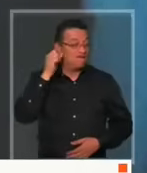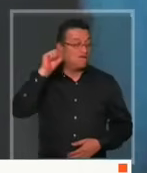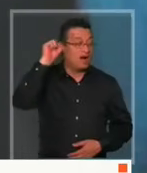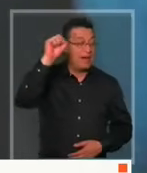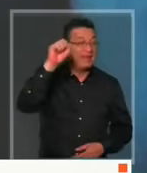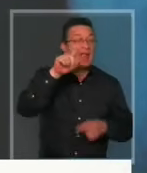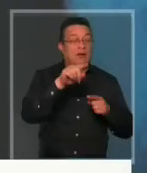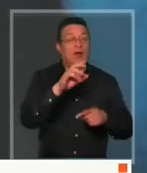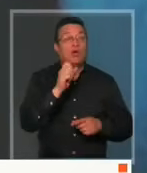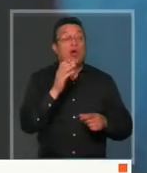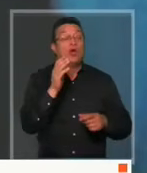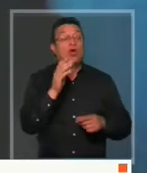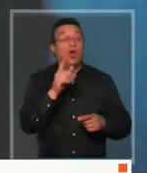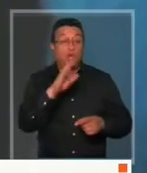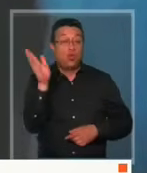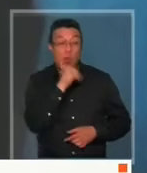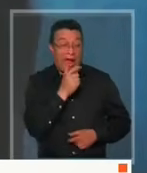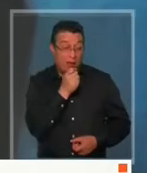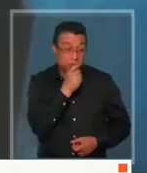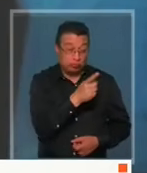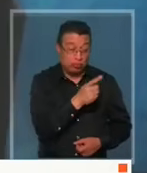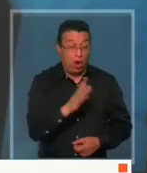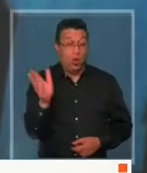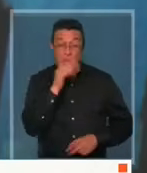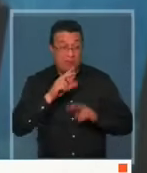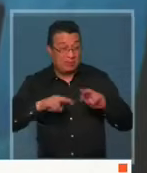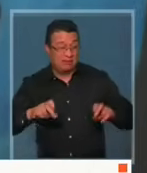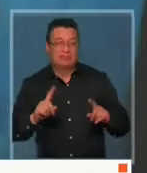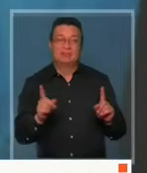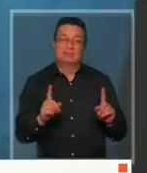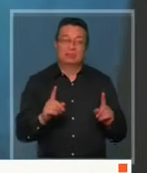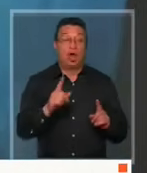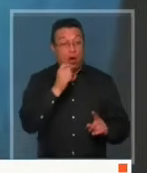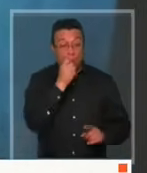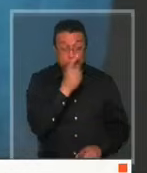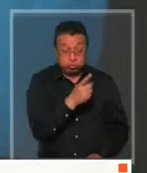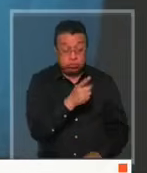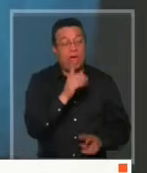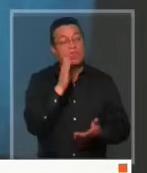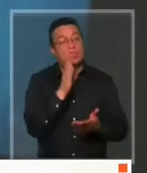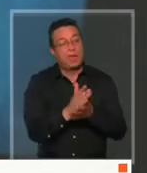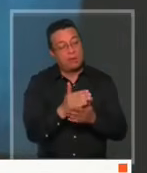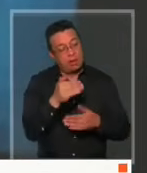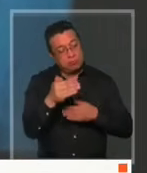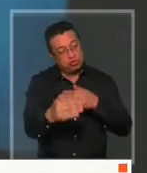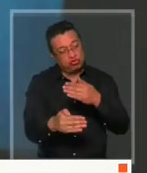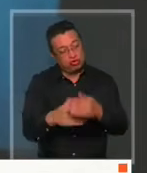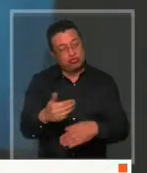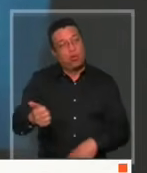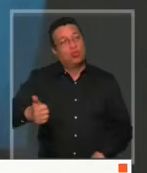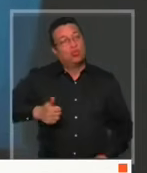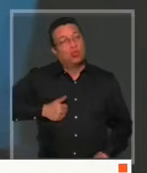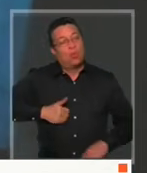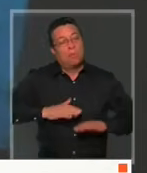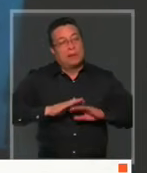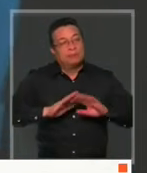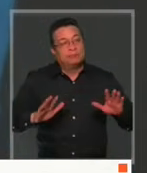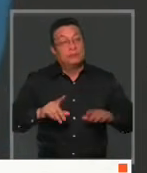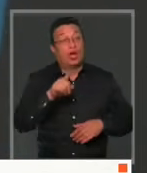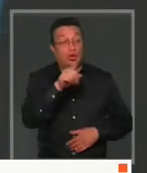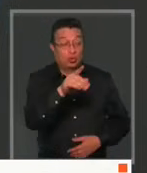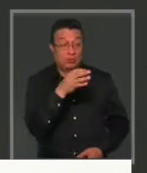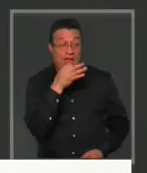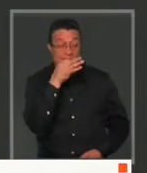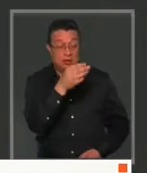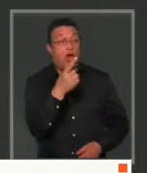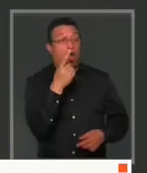denuncias o donde no existen investigaciones. Cuando hay denuncias hay procesos que se tienen que cumplir. Y casos como el que usted menciona, que se